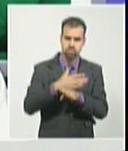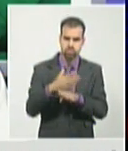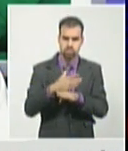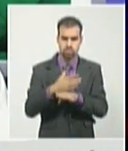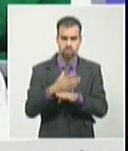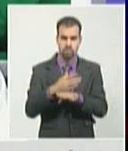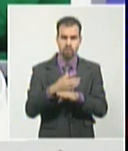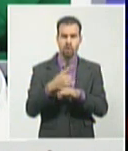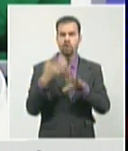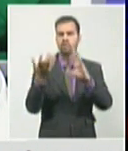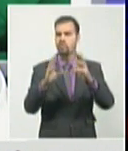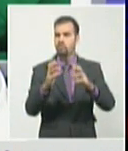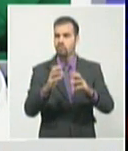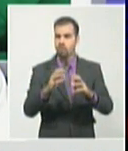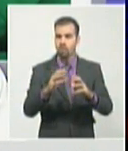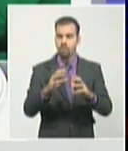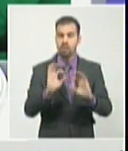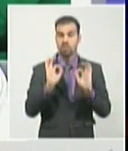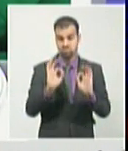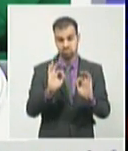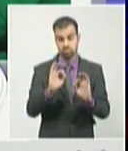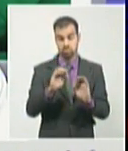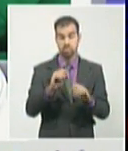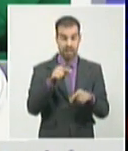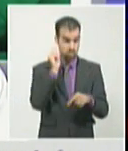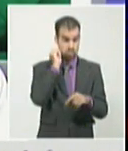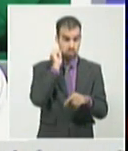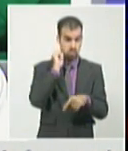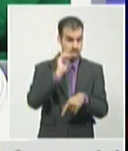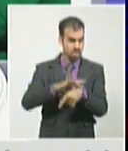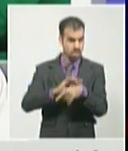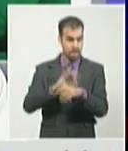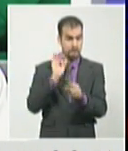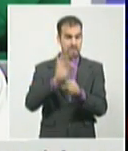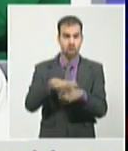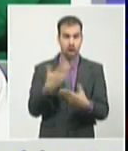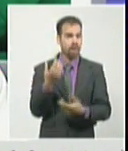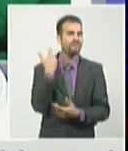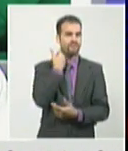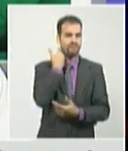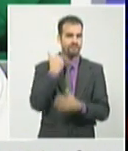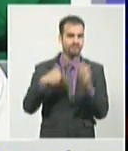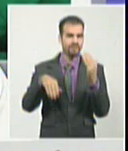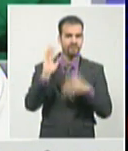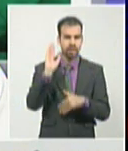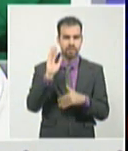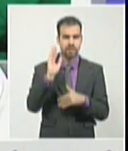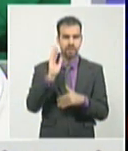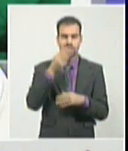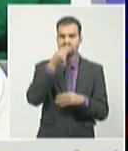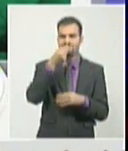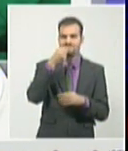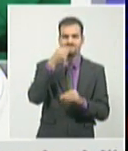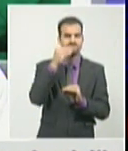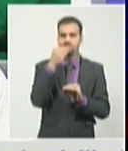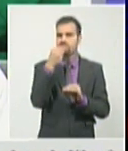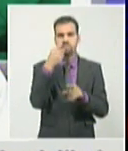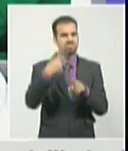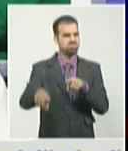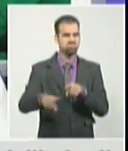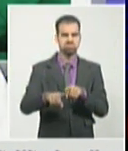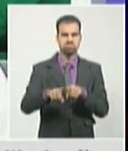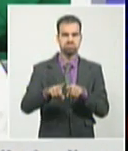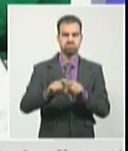fue fiebre pérdida del gusto y pérdida del olfato fíjense que ni mi catarro ni una sintomatología